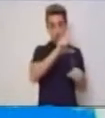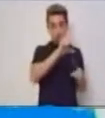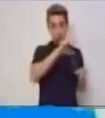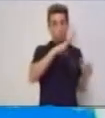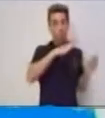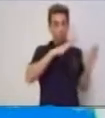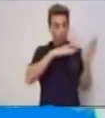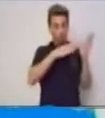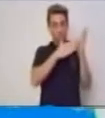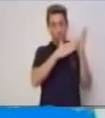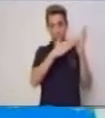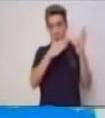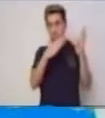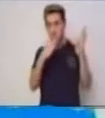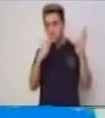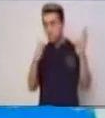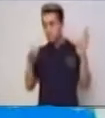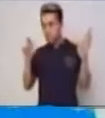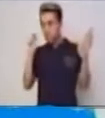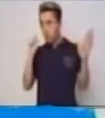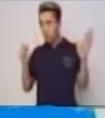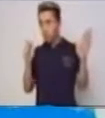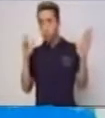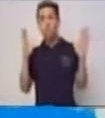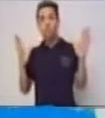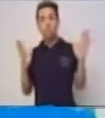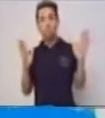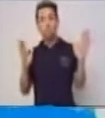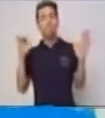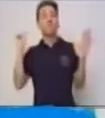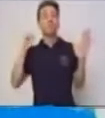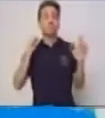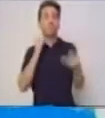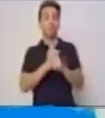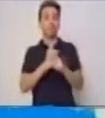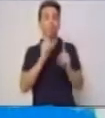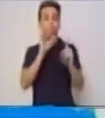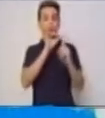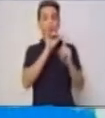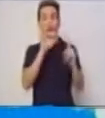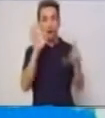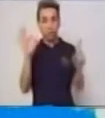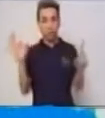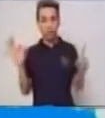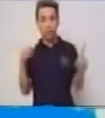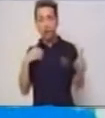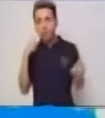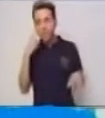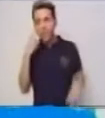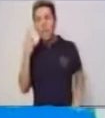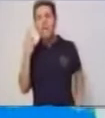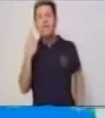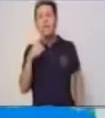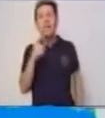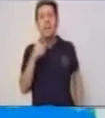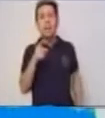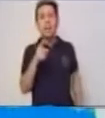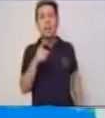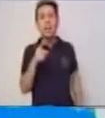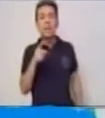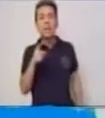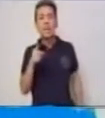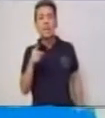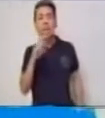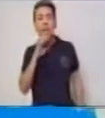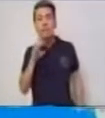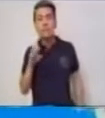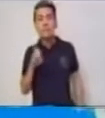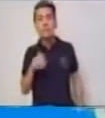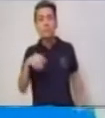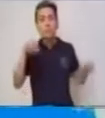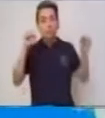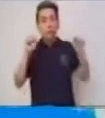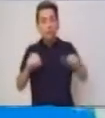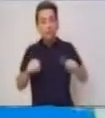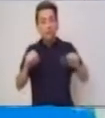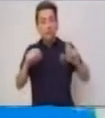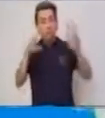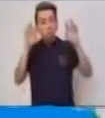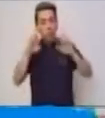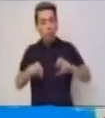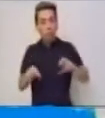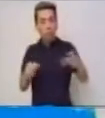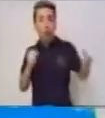punto al final, y vamos a identificar quién es la persona, animal o cosa que hace la acción. Es